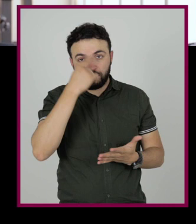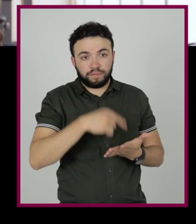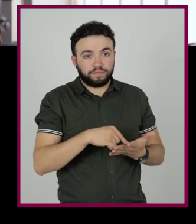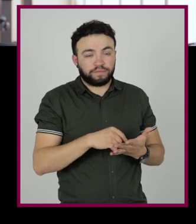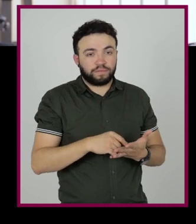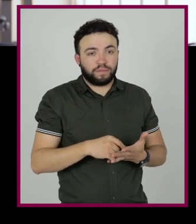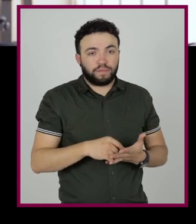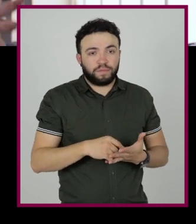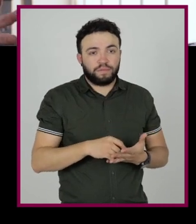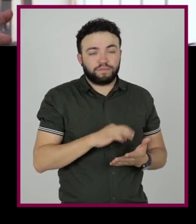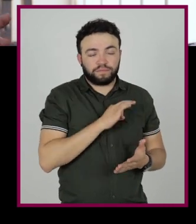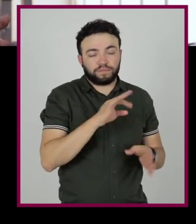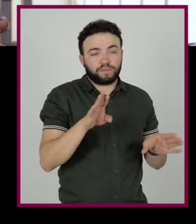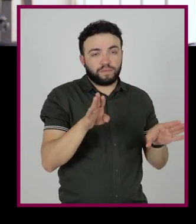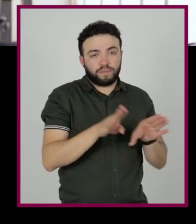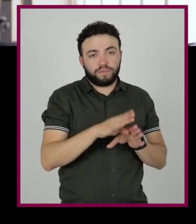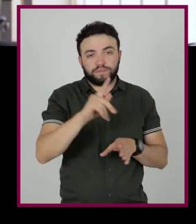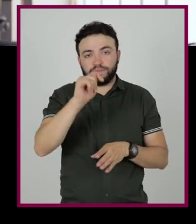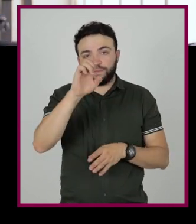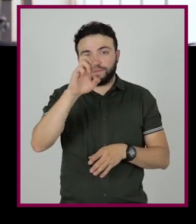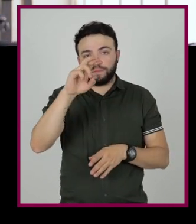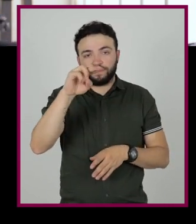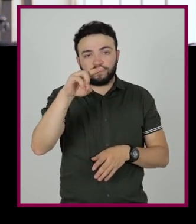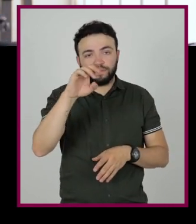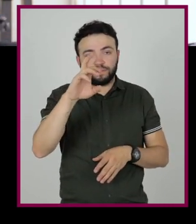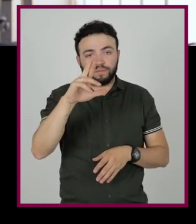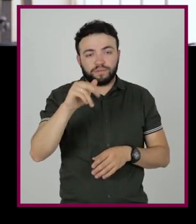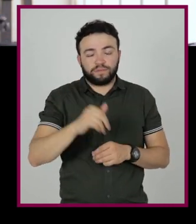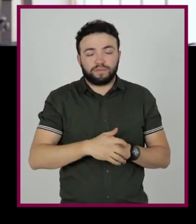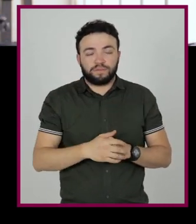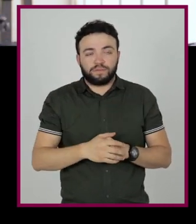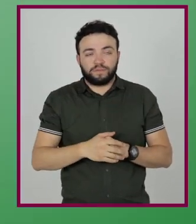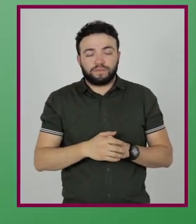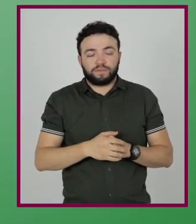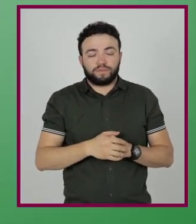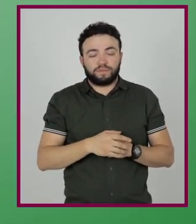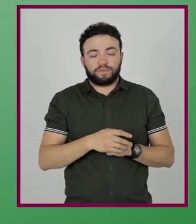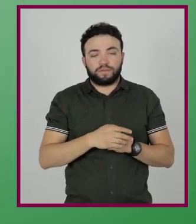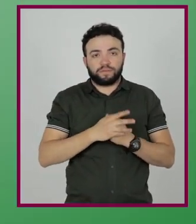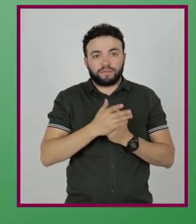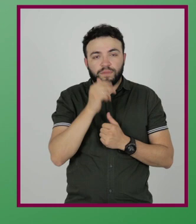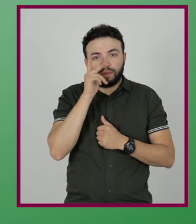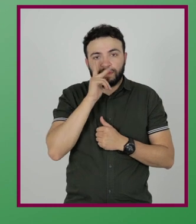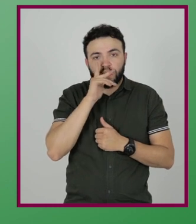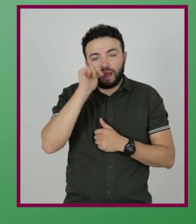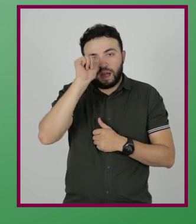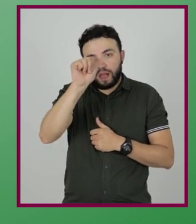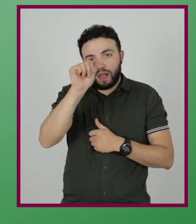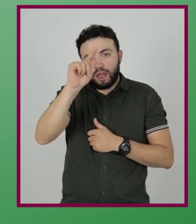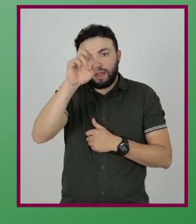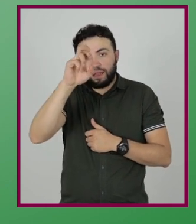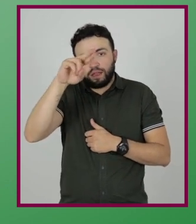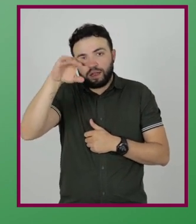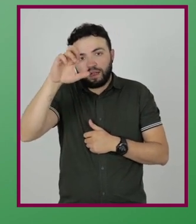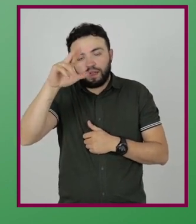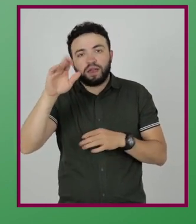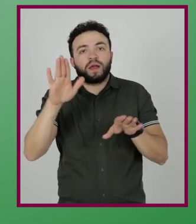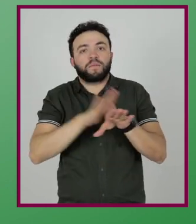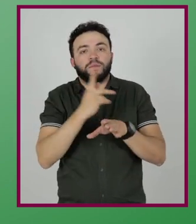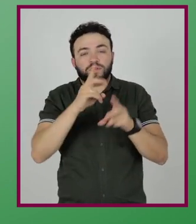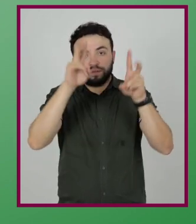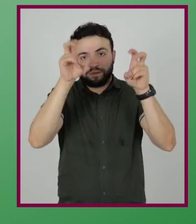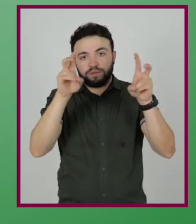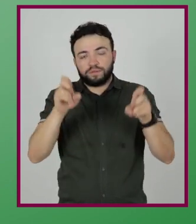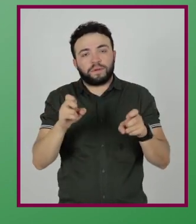Pues creo que podría ser con ternera. A ver, ¿cómo quedaría? Pues A es ternera porque es un